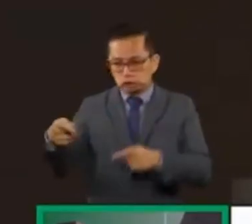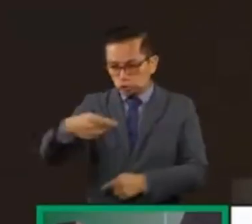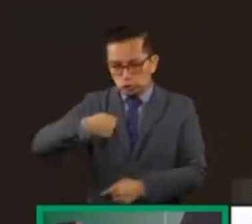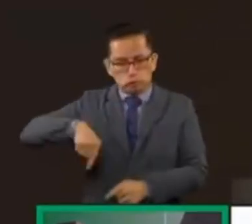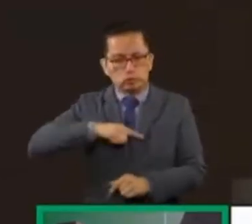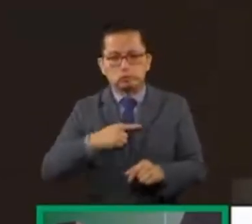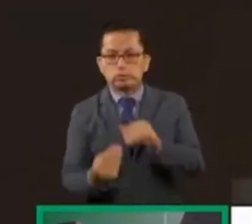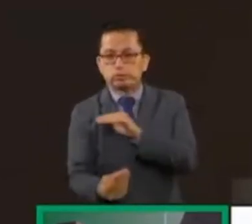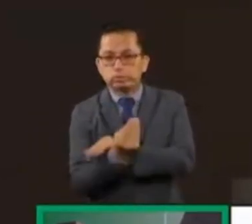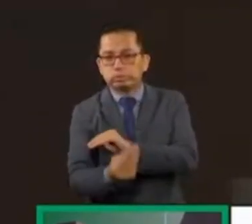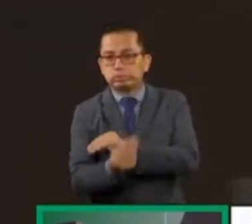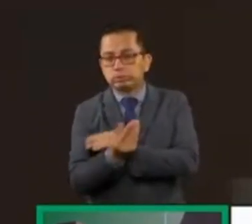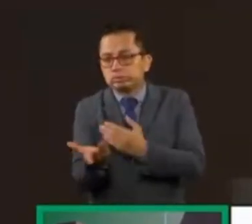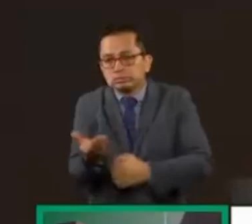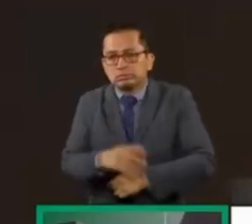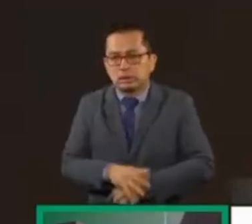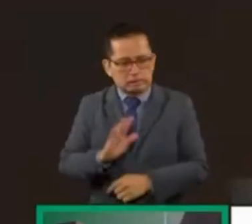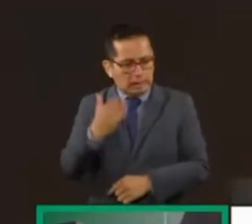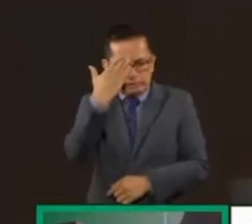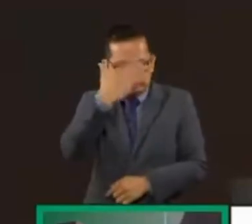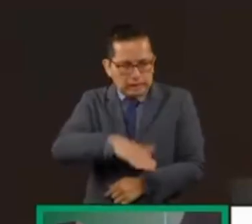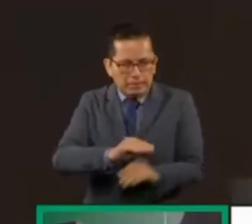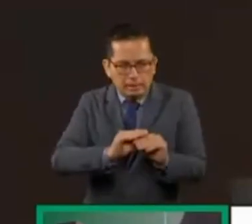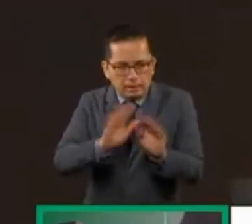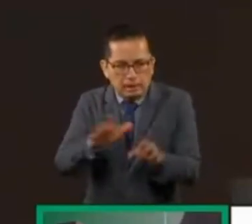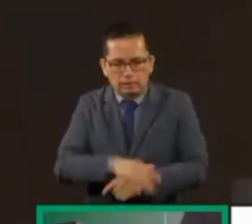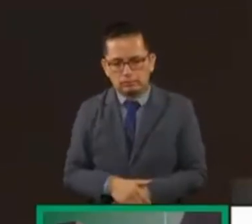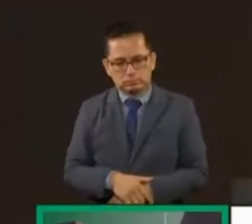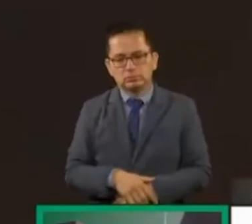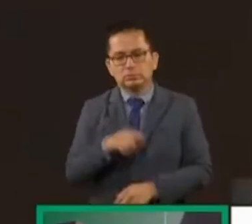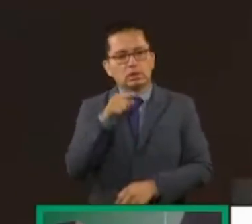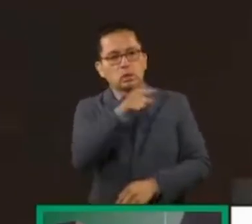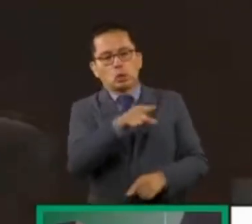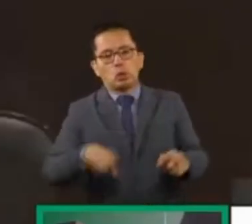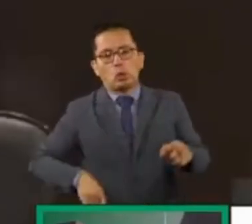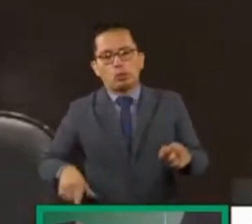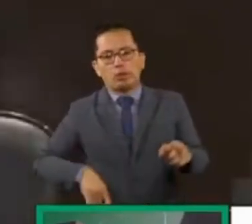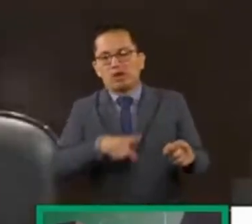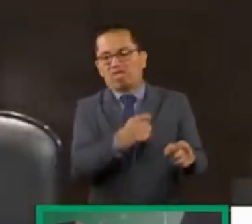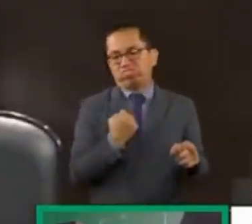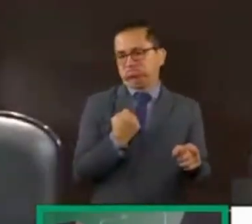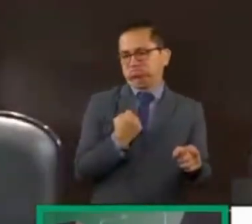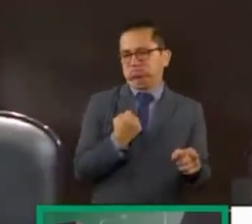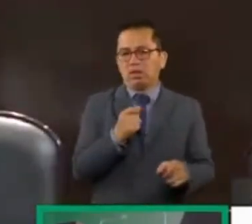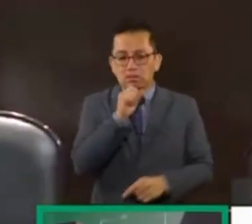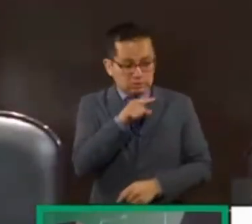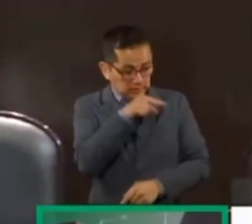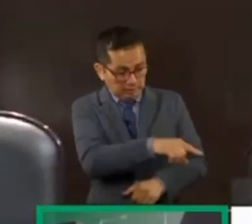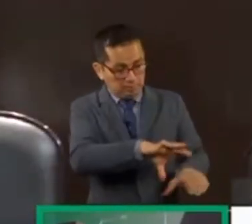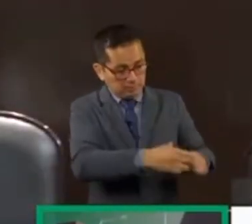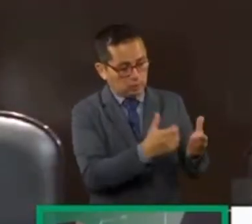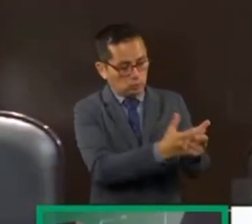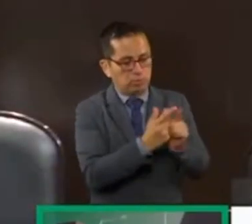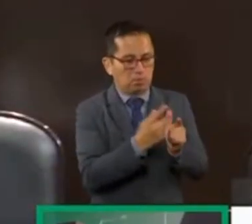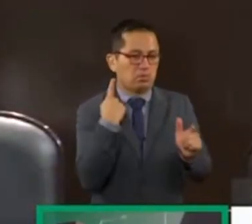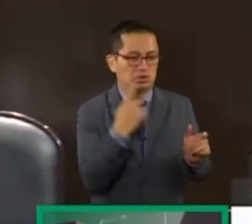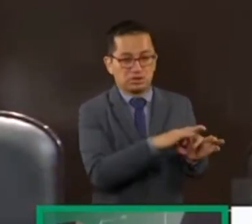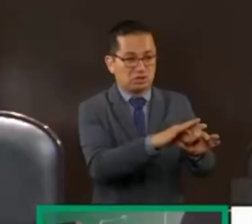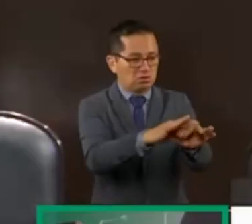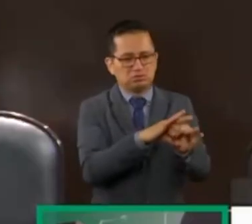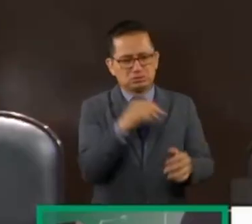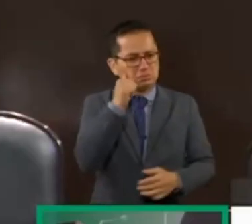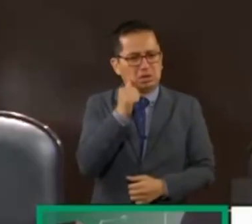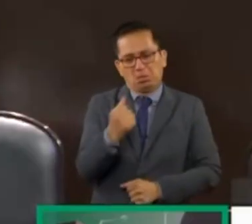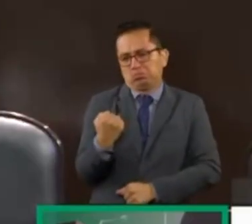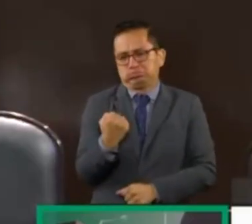nadie extraña que este gobierno autoritario y ustedes ignoren a la oposición. El tema es que